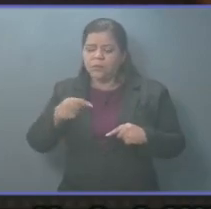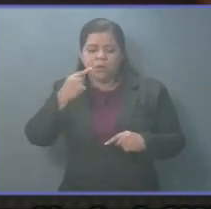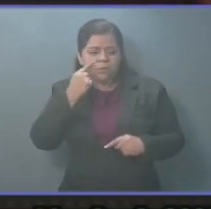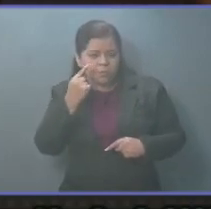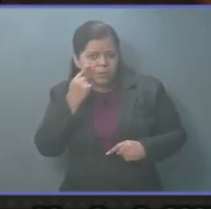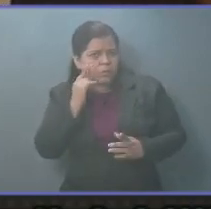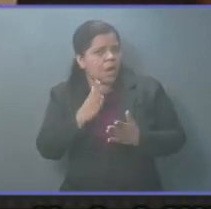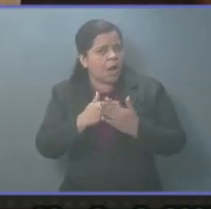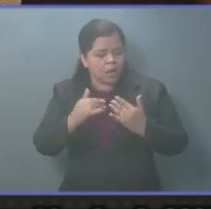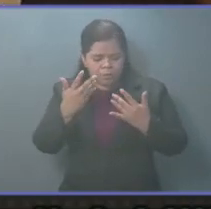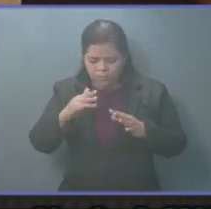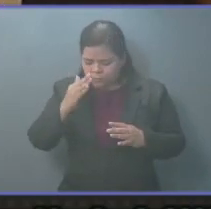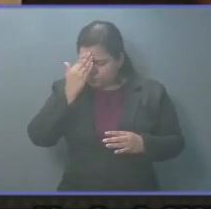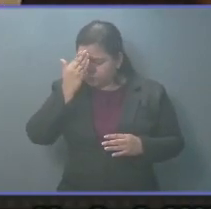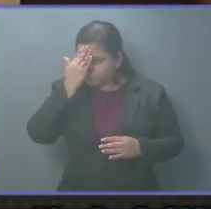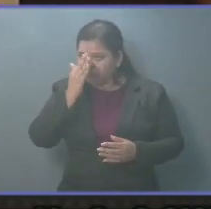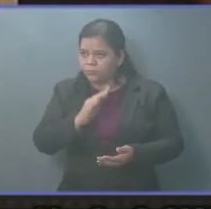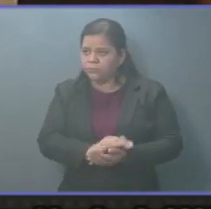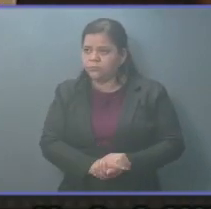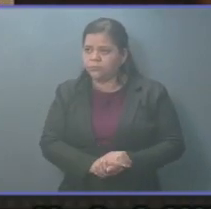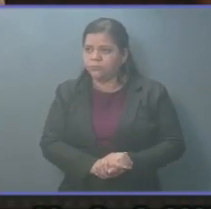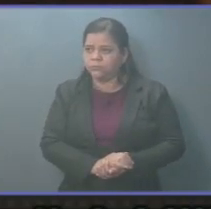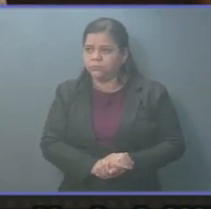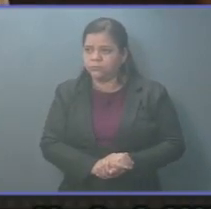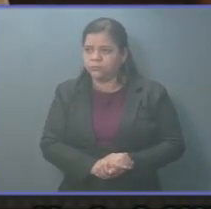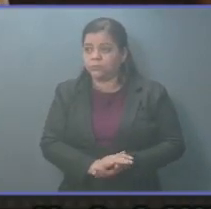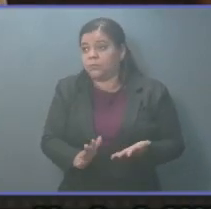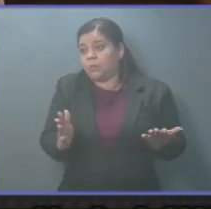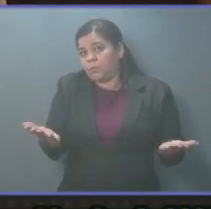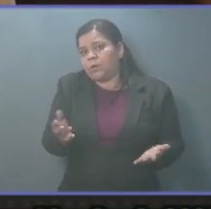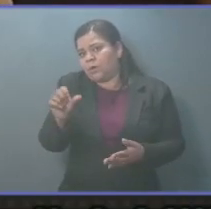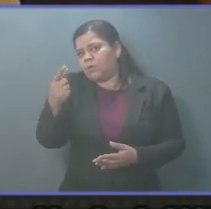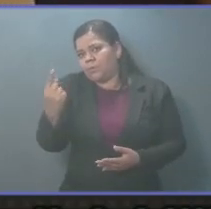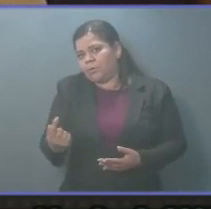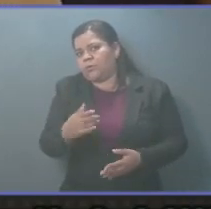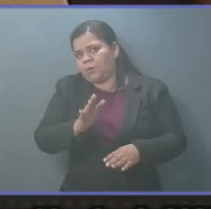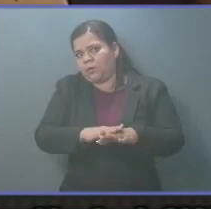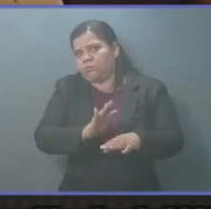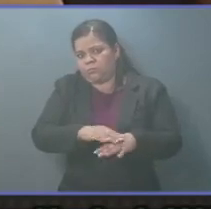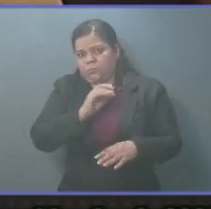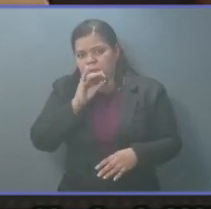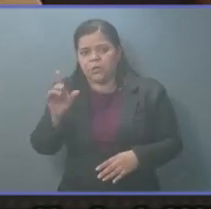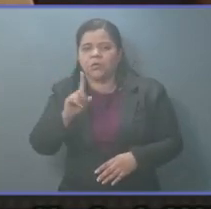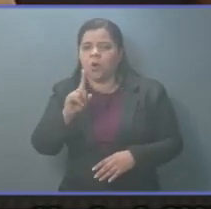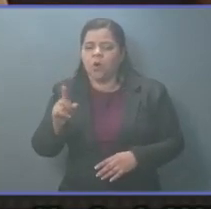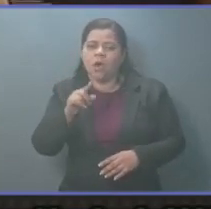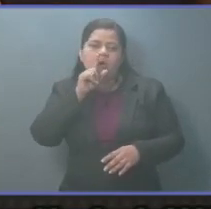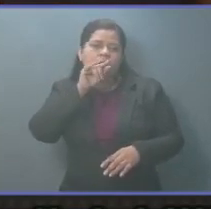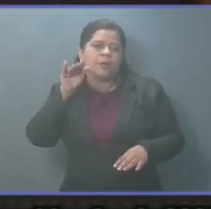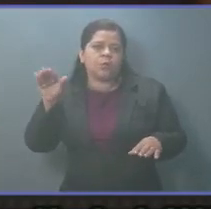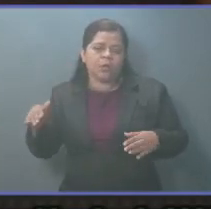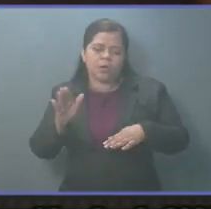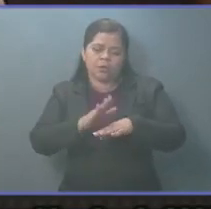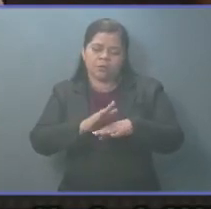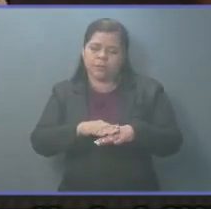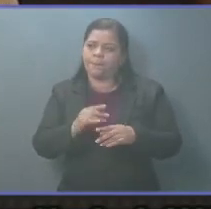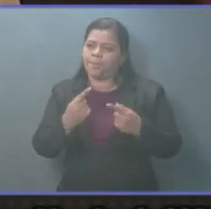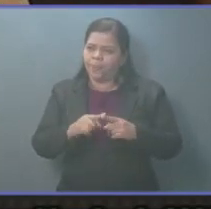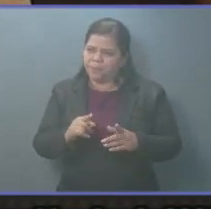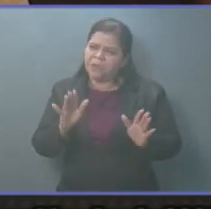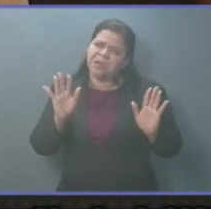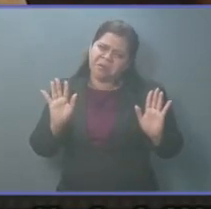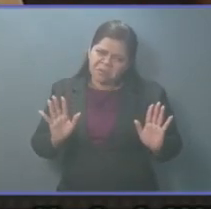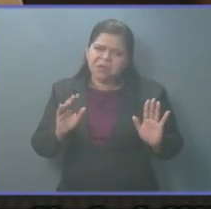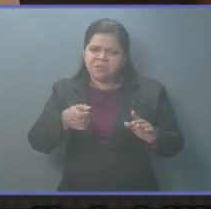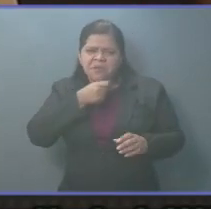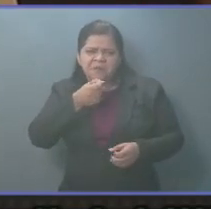algo que ya conoce. Porque alguien le tuvo que haber dicho, no creo que fue a través de Twitter el conocimiento, aunque se informa